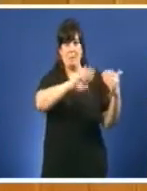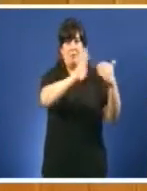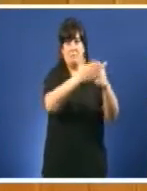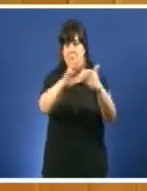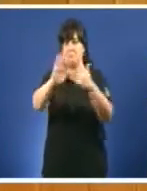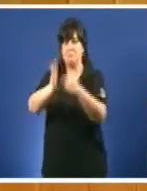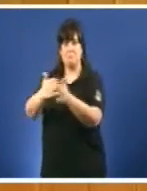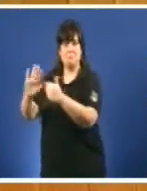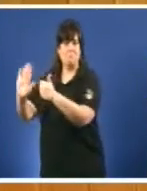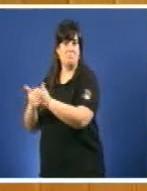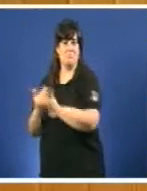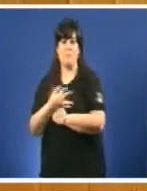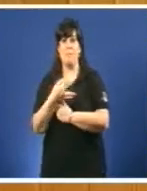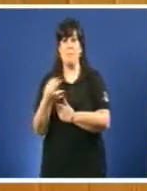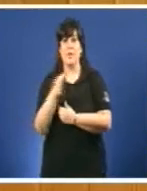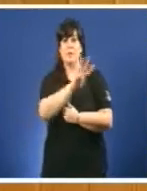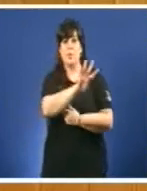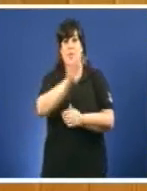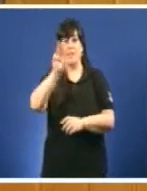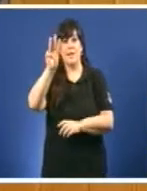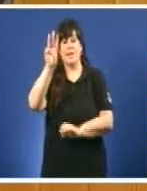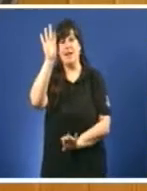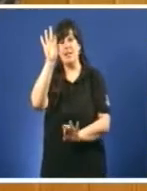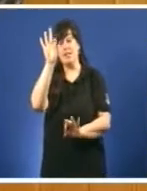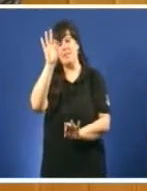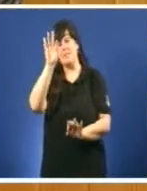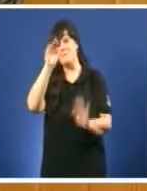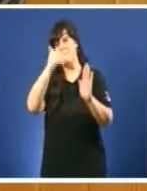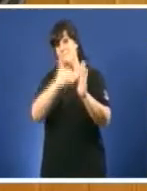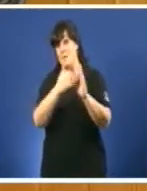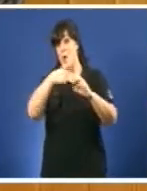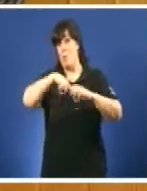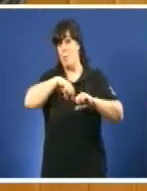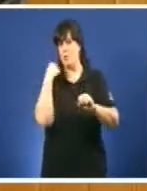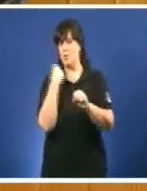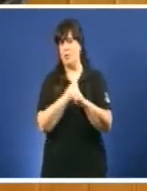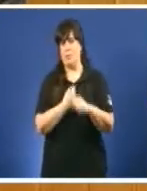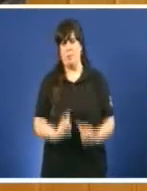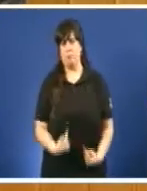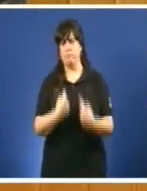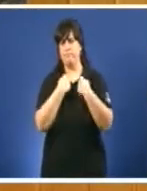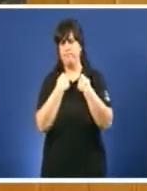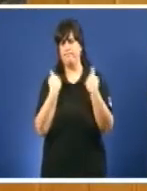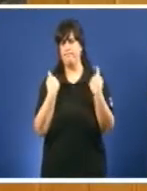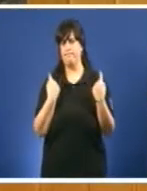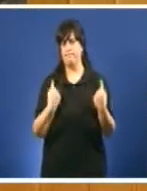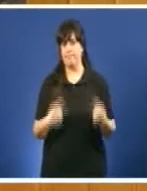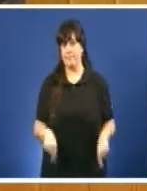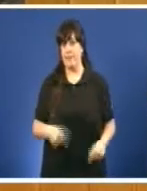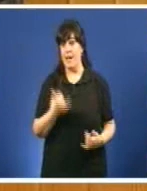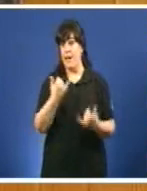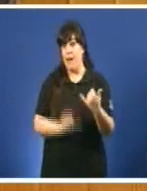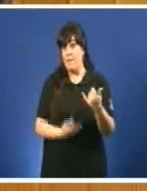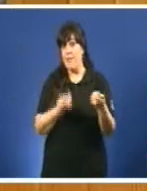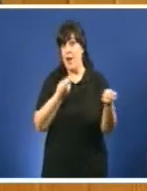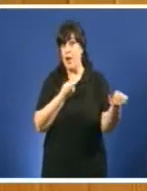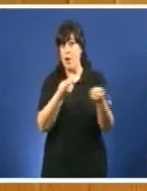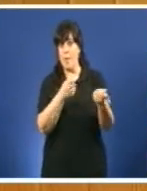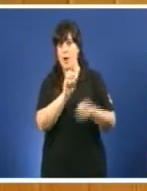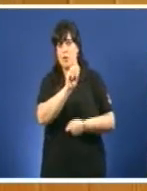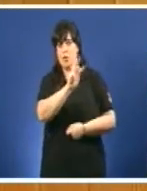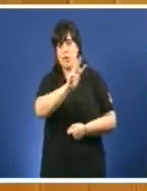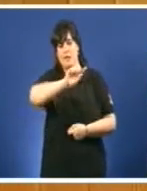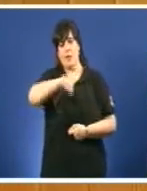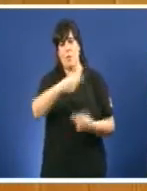e 43.000 empregos perdidos, recortan en comercio un 13,66%. Pero é que